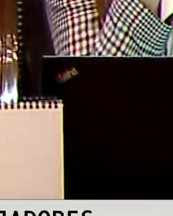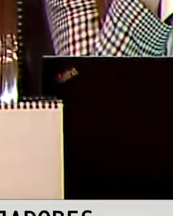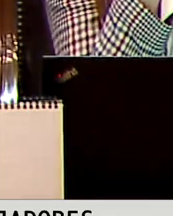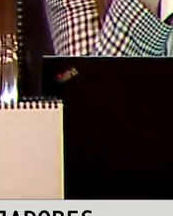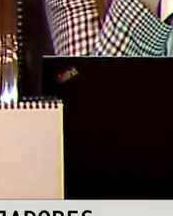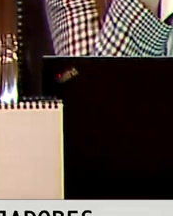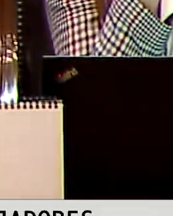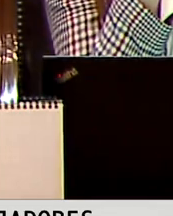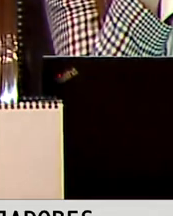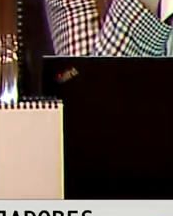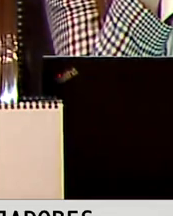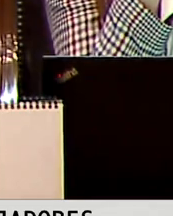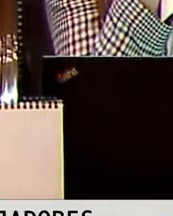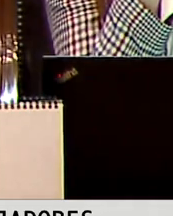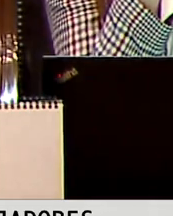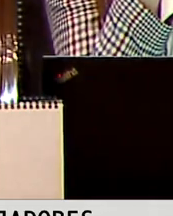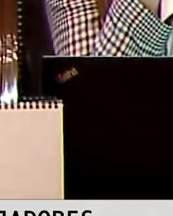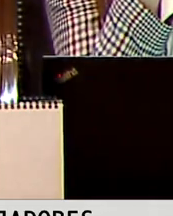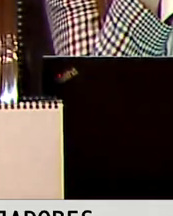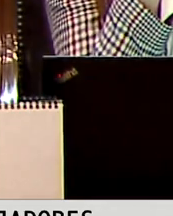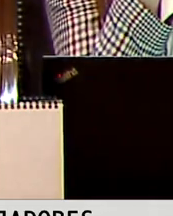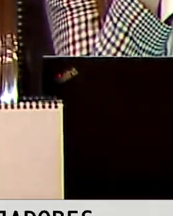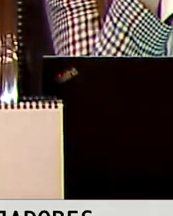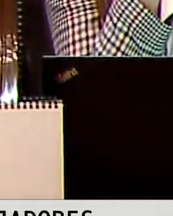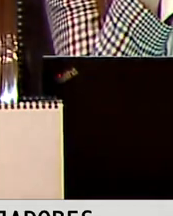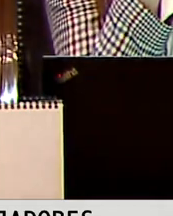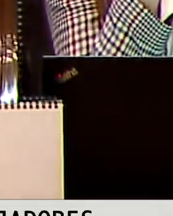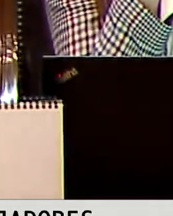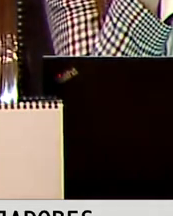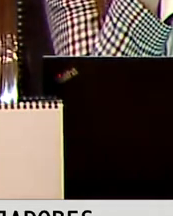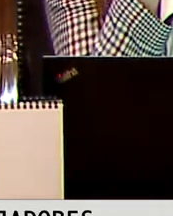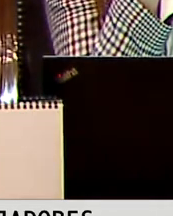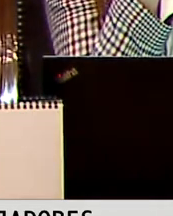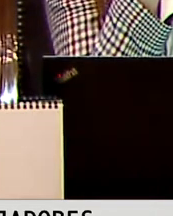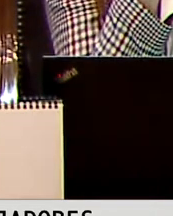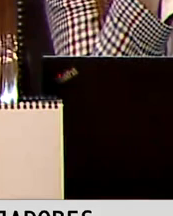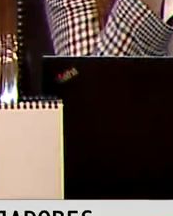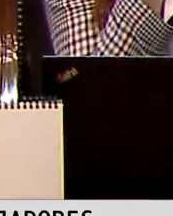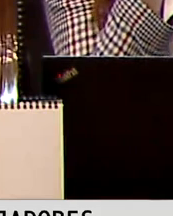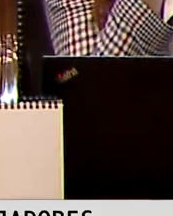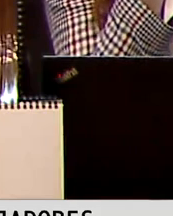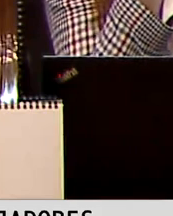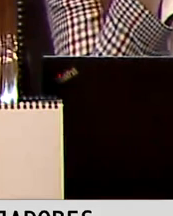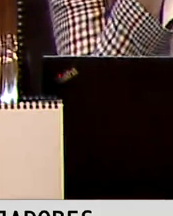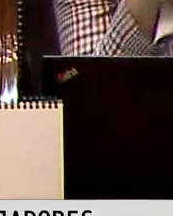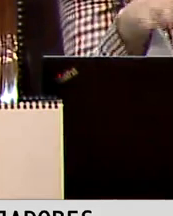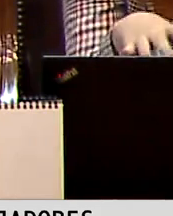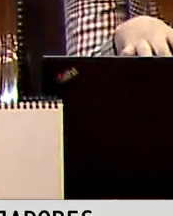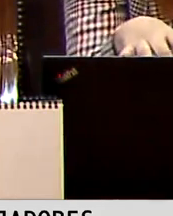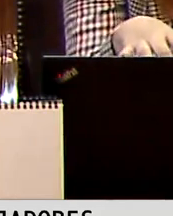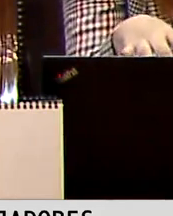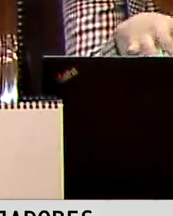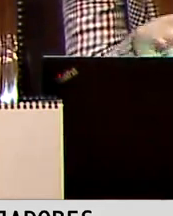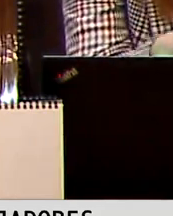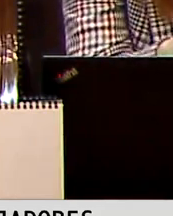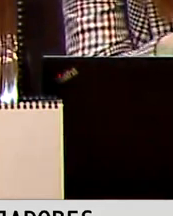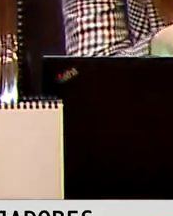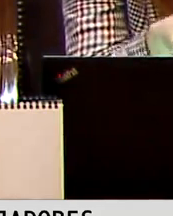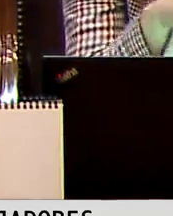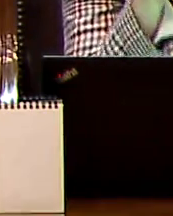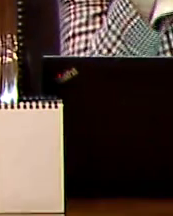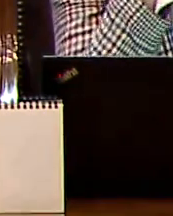y diputados y Fuentes Benavente resultado de la votación